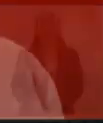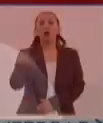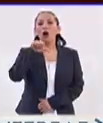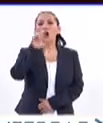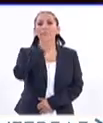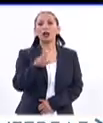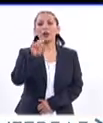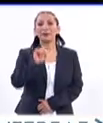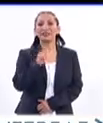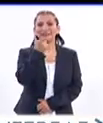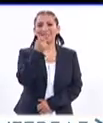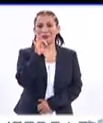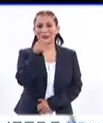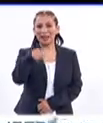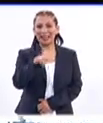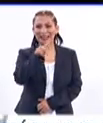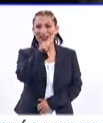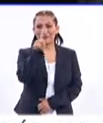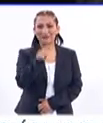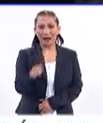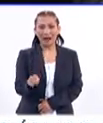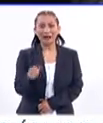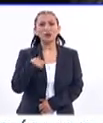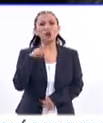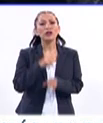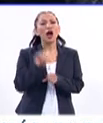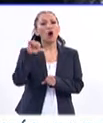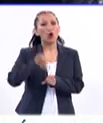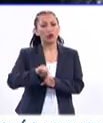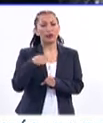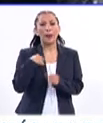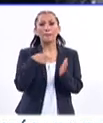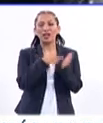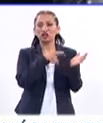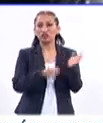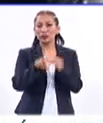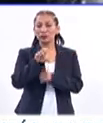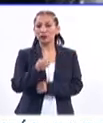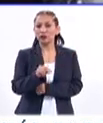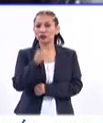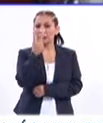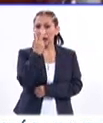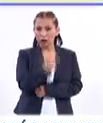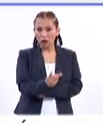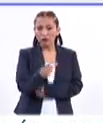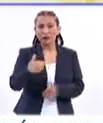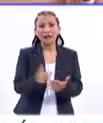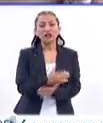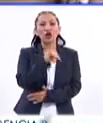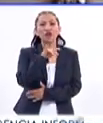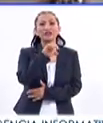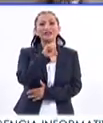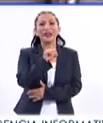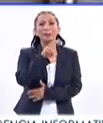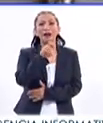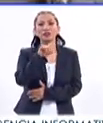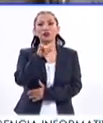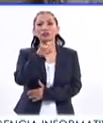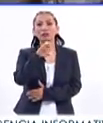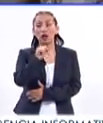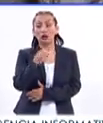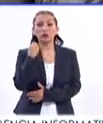Hoy miércoles 27 de febrero en Interfaz, un día como hoy de 1882, nace José